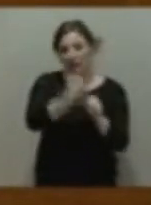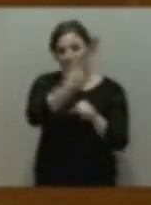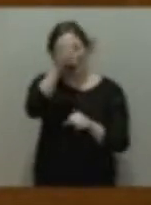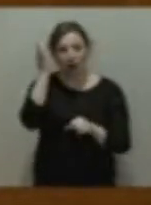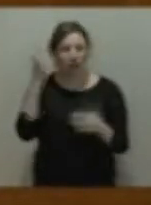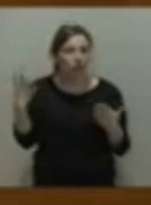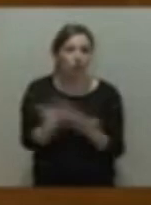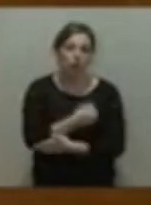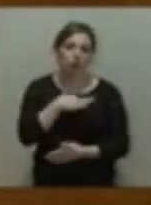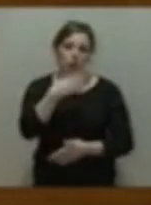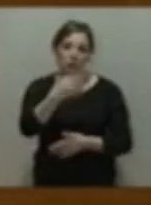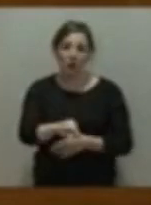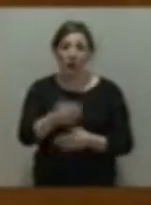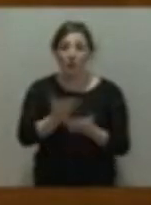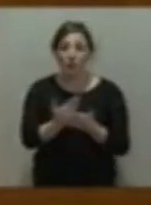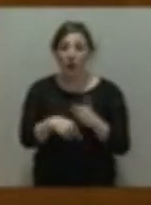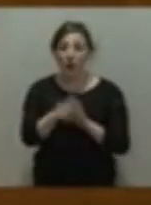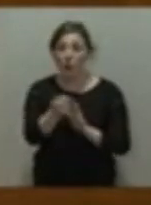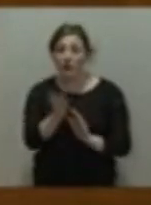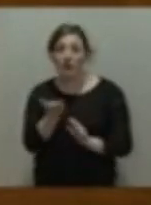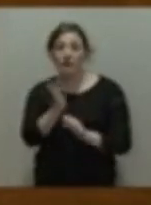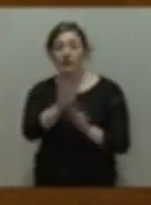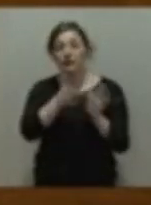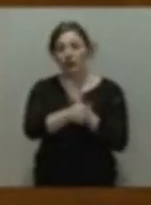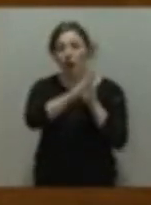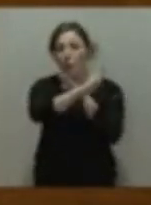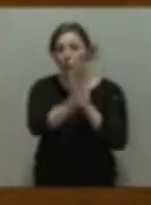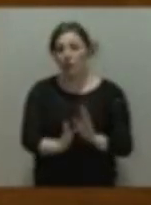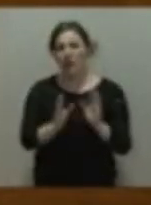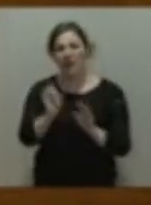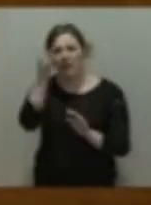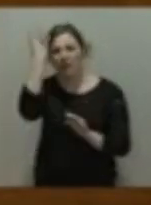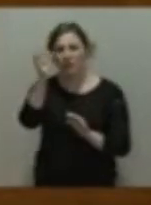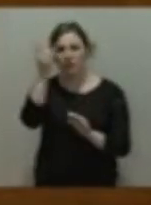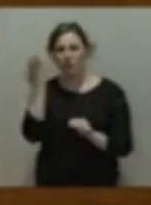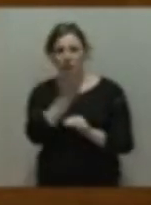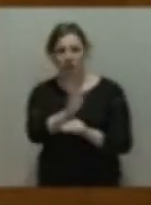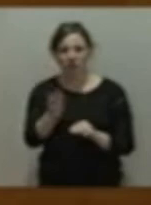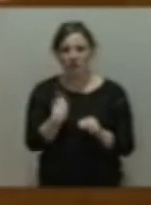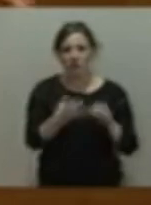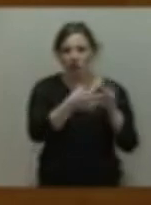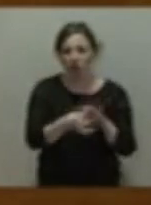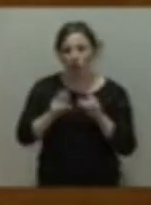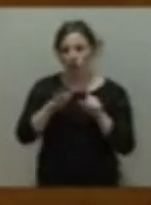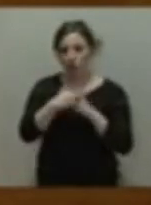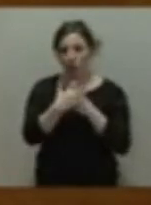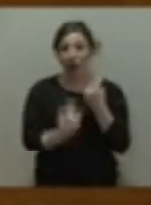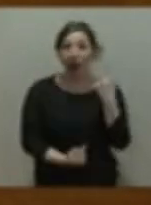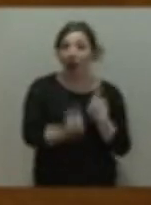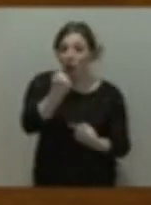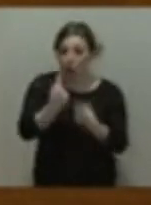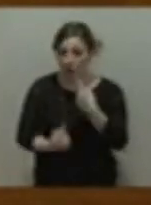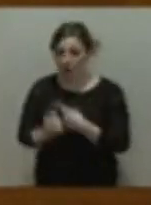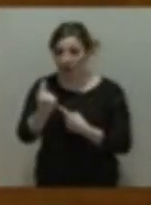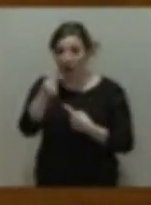trabajadores. Esta proposición no de ley es la última de toda una serie de iniciativas que se trajeron ya relacionadas con esta situación, algunas de ellas en